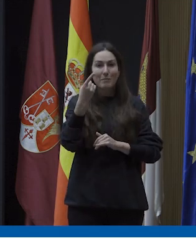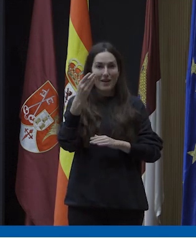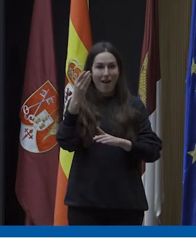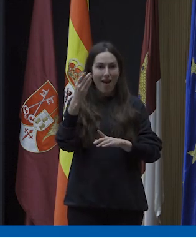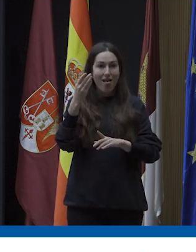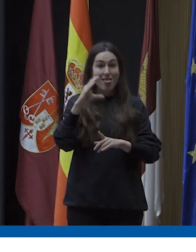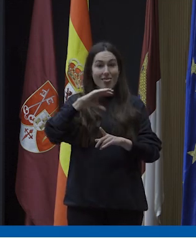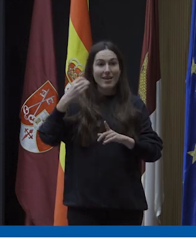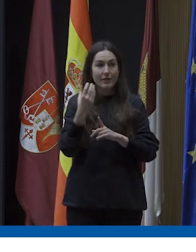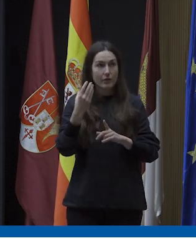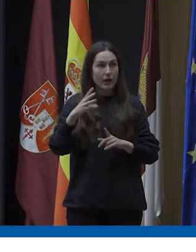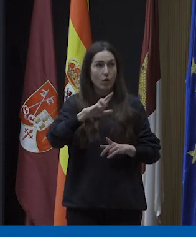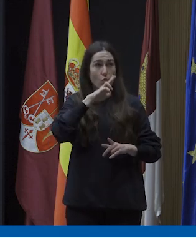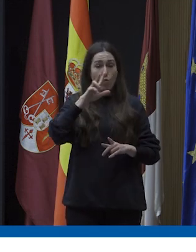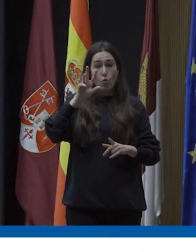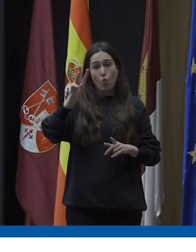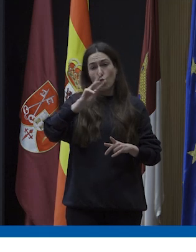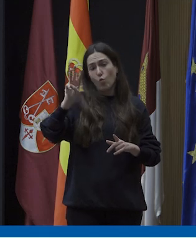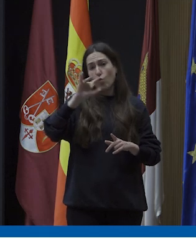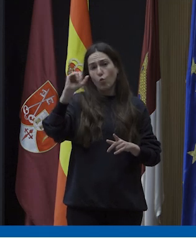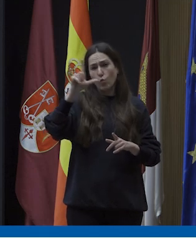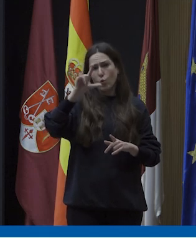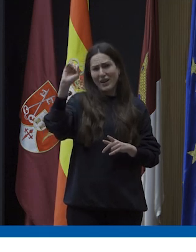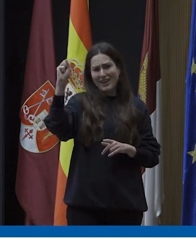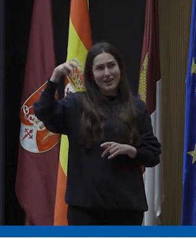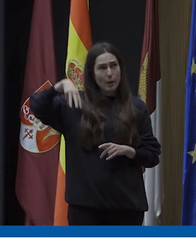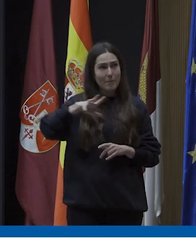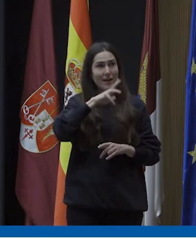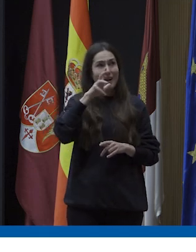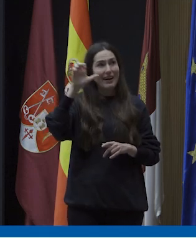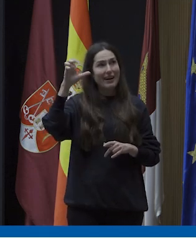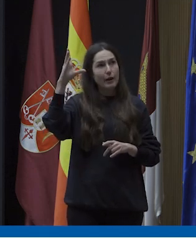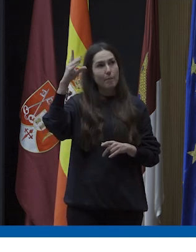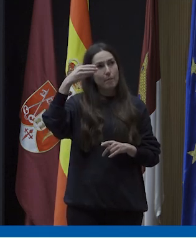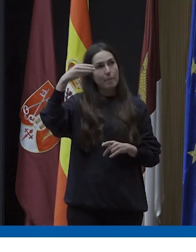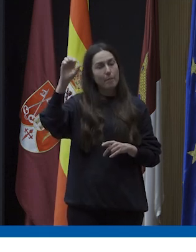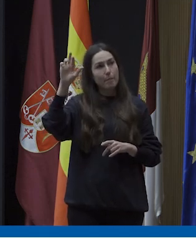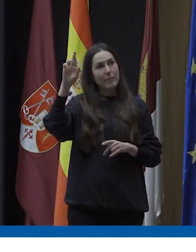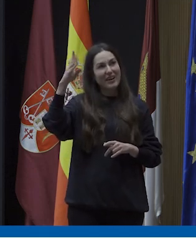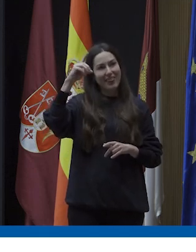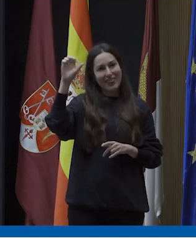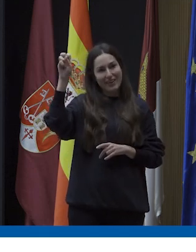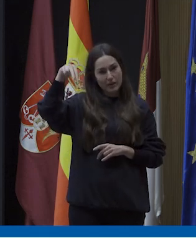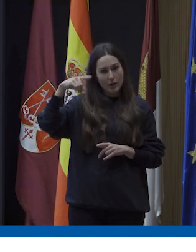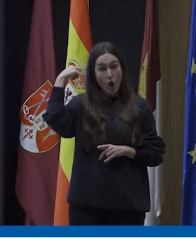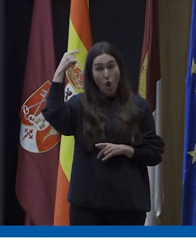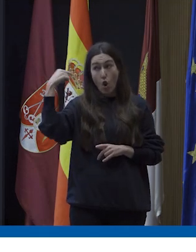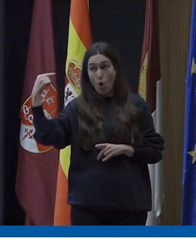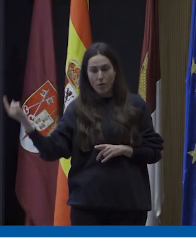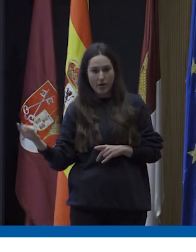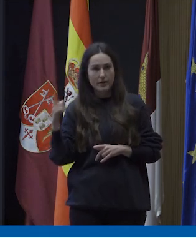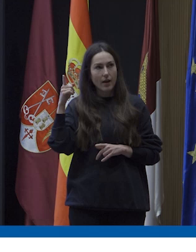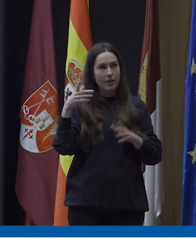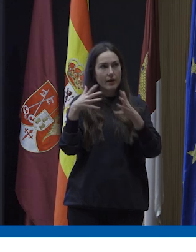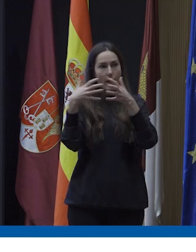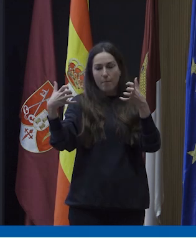Y fue William Heberden, un médico inglés de los más reputados de su época en Londres, el que hizo una descripción en una revista